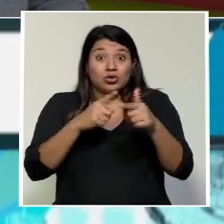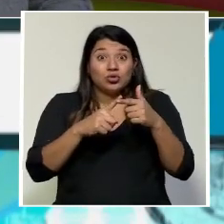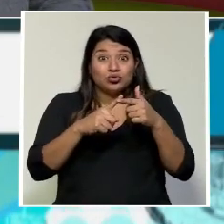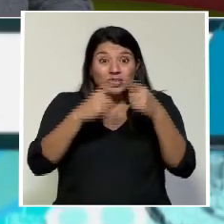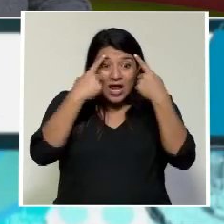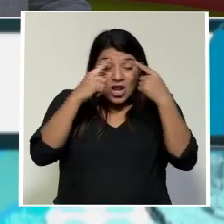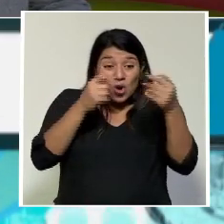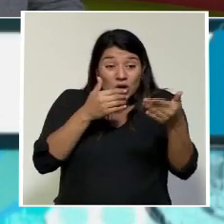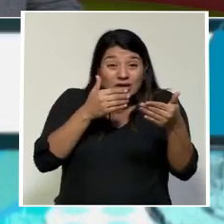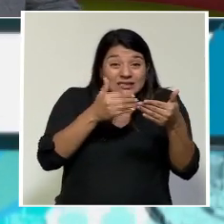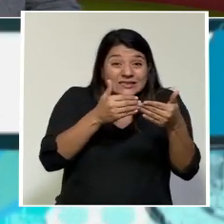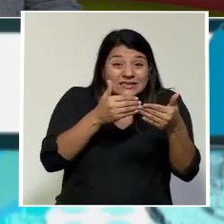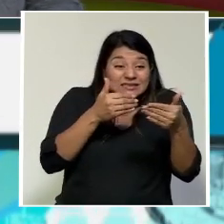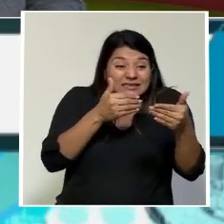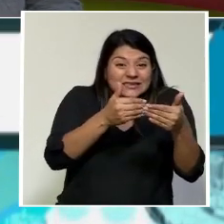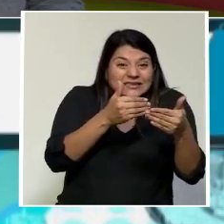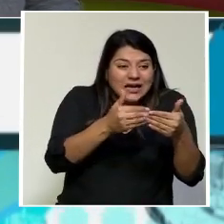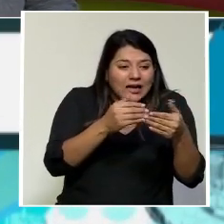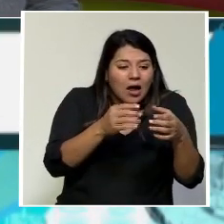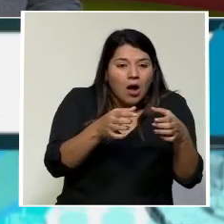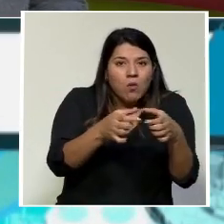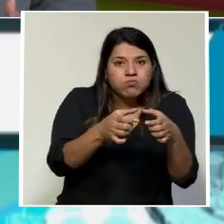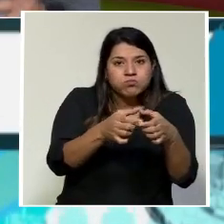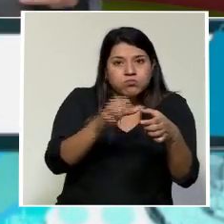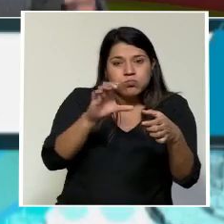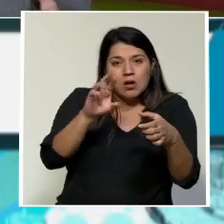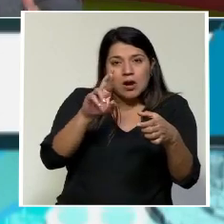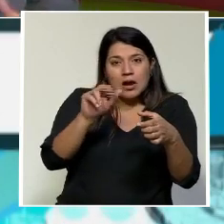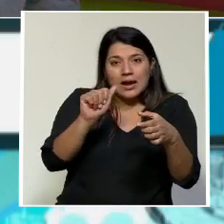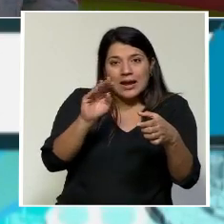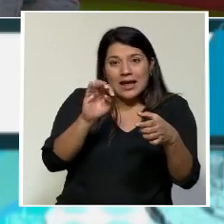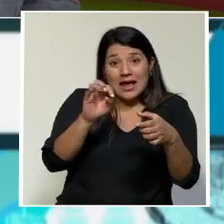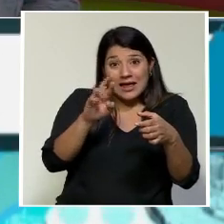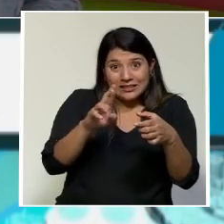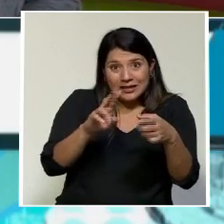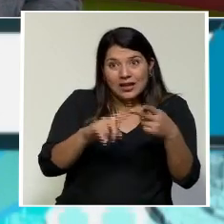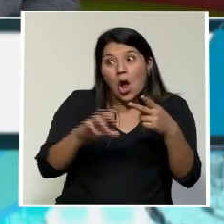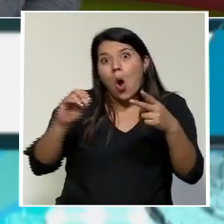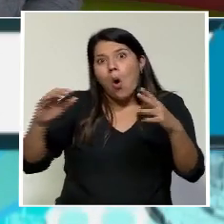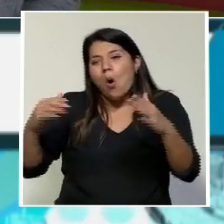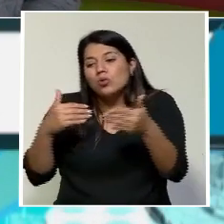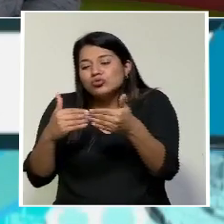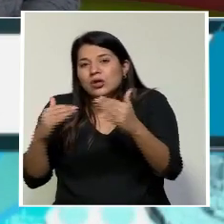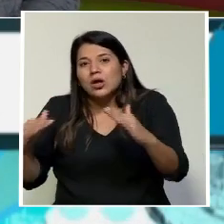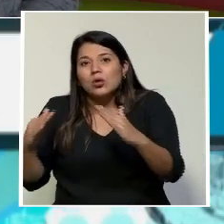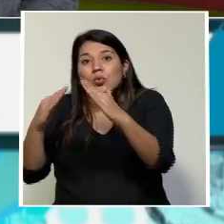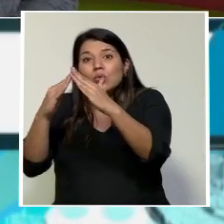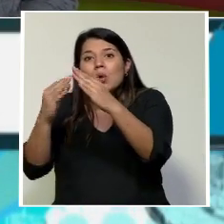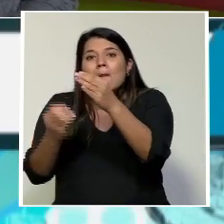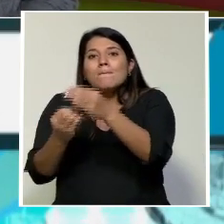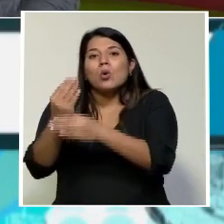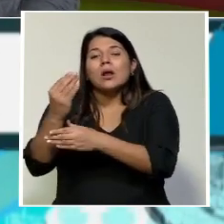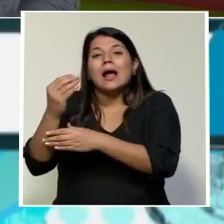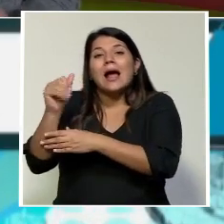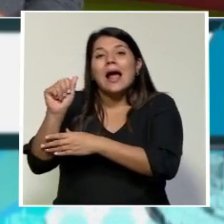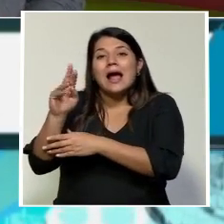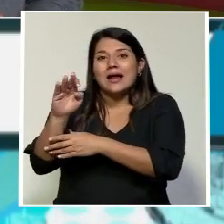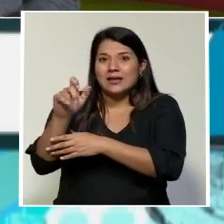del cráter del volcán Poaz, el cráter o la cúspide del volcán Arenal, zonas que sin duda alguna son de alto